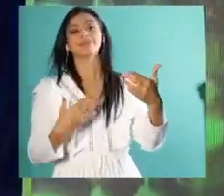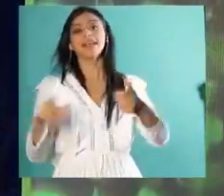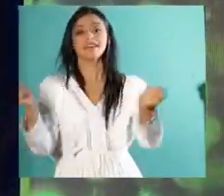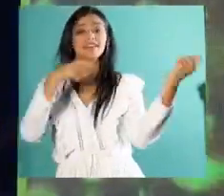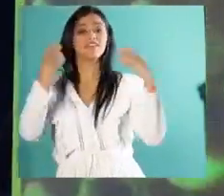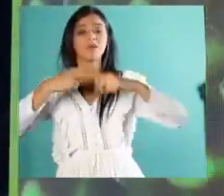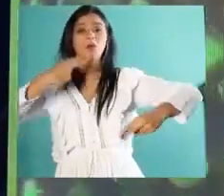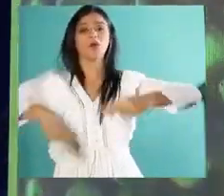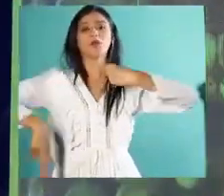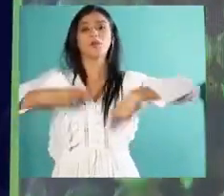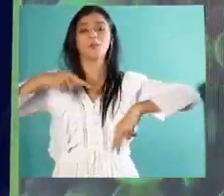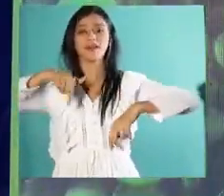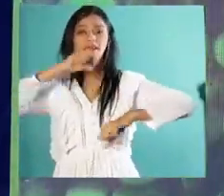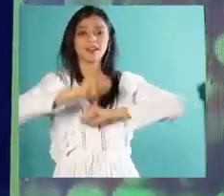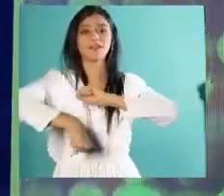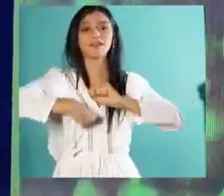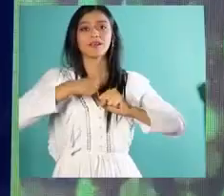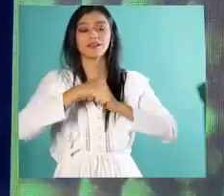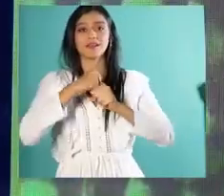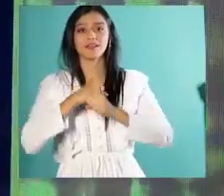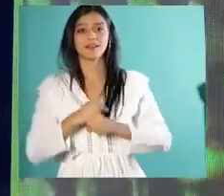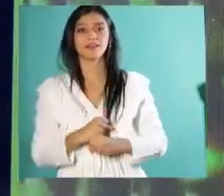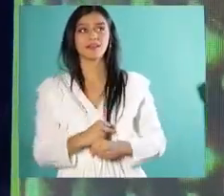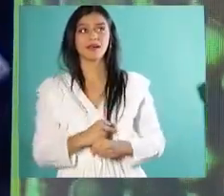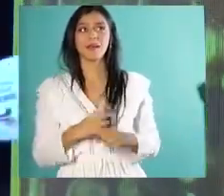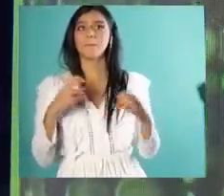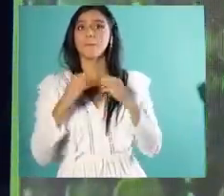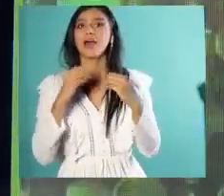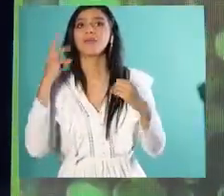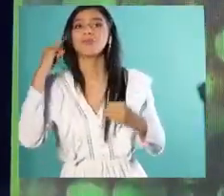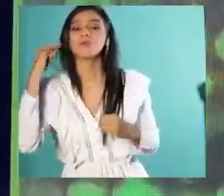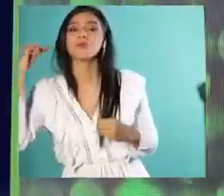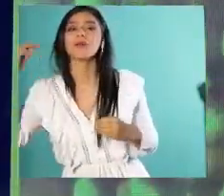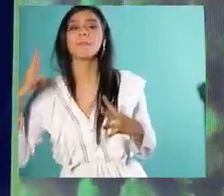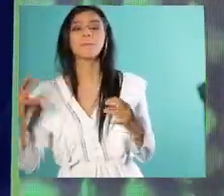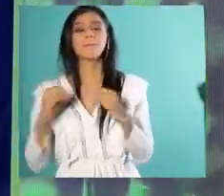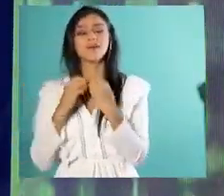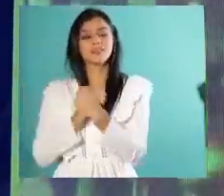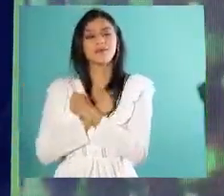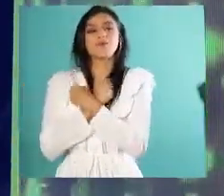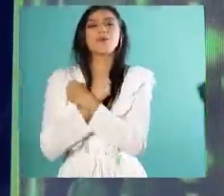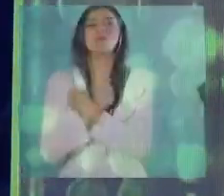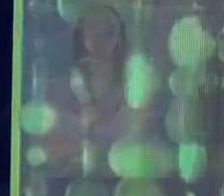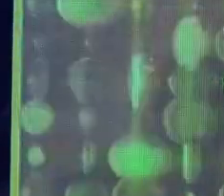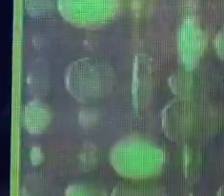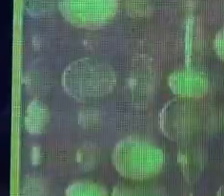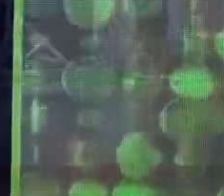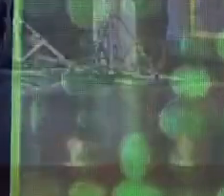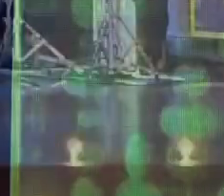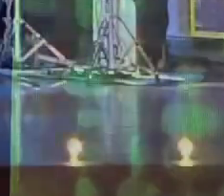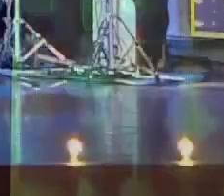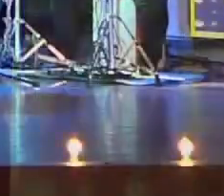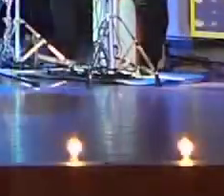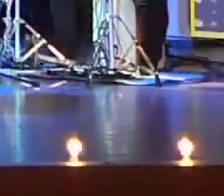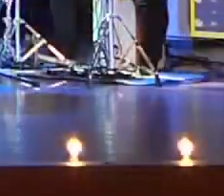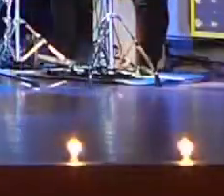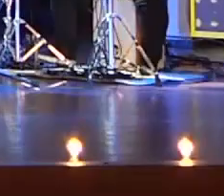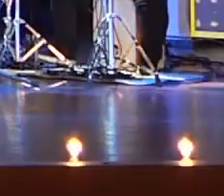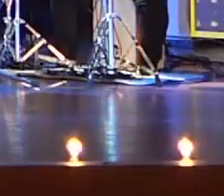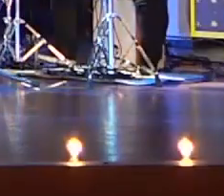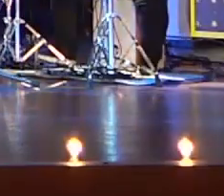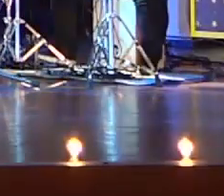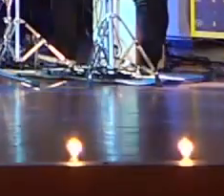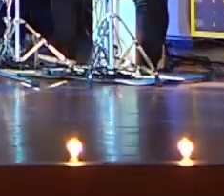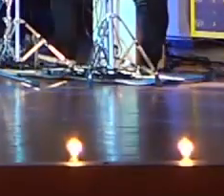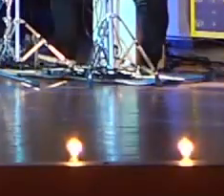celebremos juntos en noviembre de este año. Más música, más claro amor. Sí. Con Alejandro Lagrota. La vida